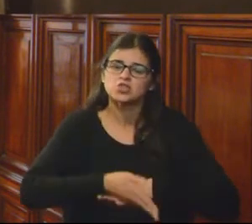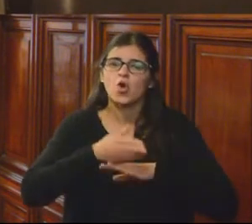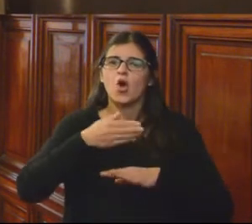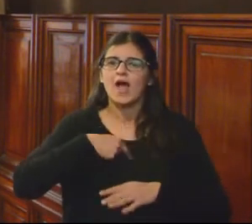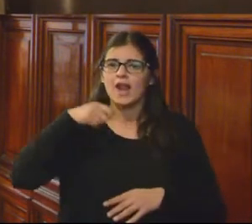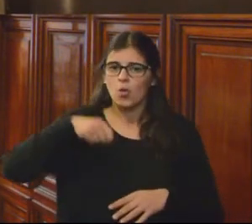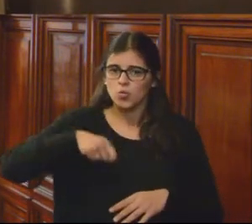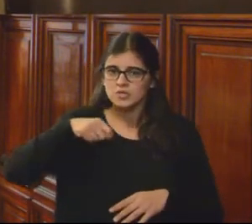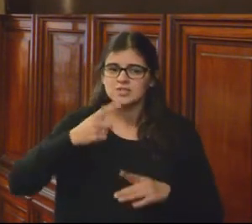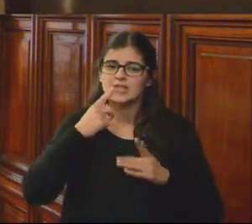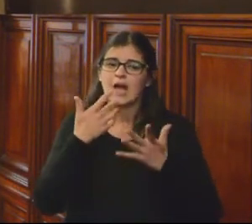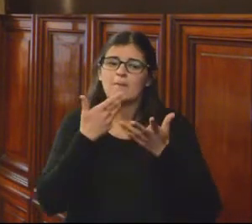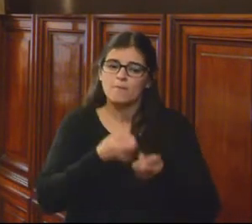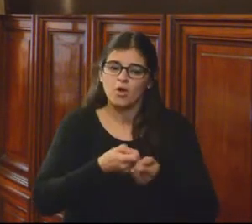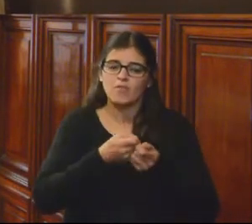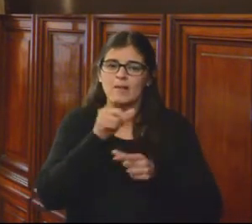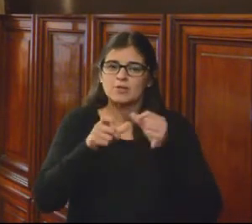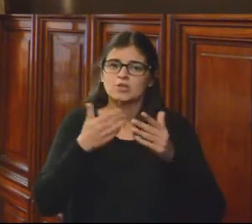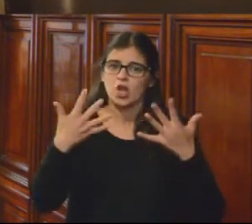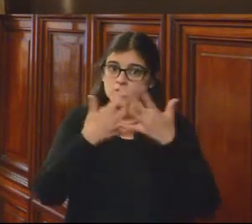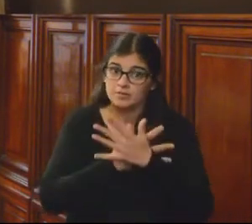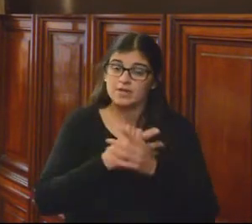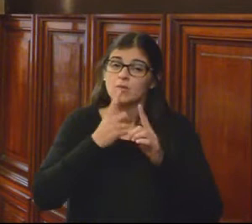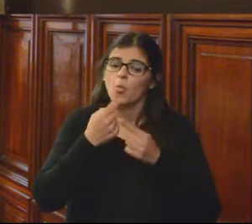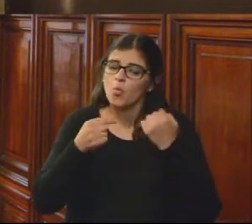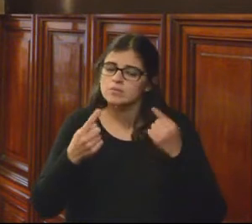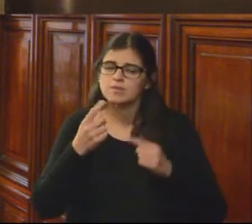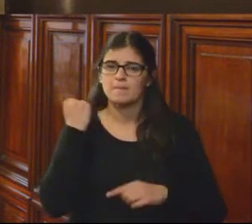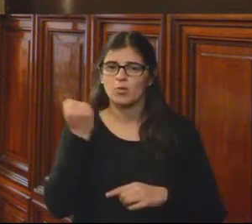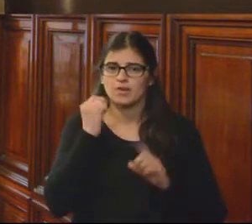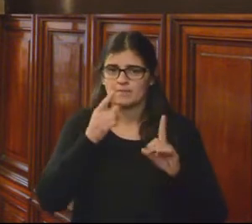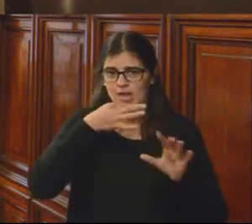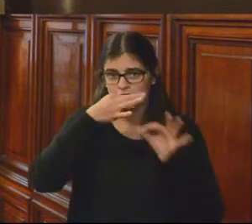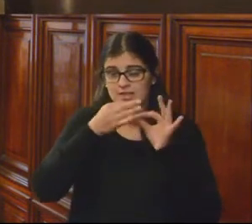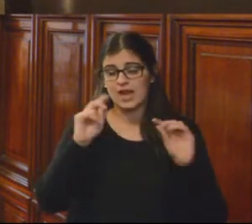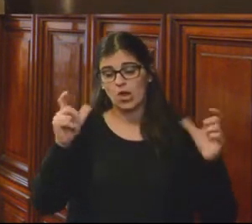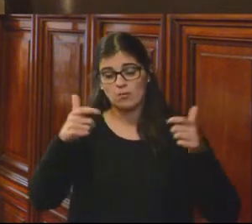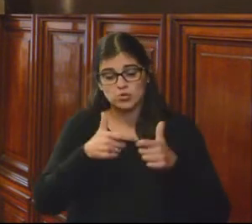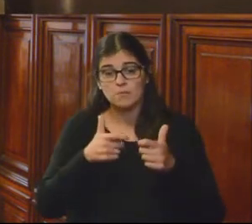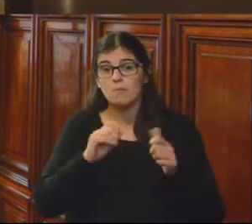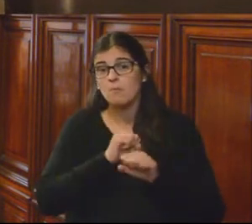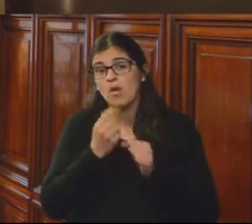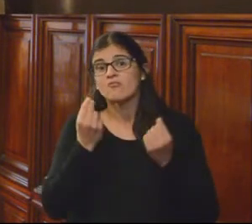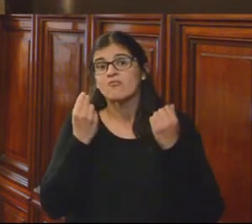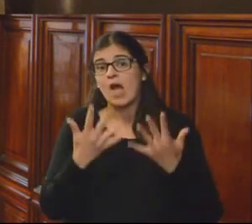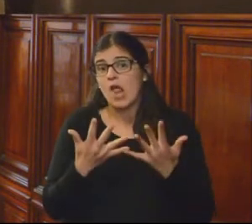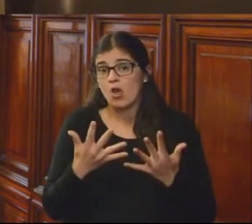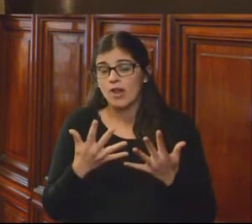justicia a favor de las víctimas. Pero sí quiero destacar un elemento importante que la comisión pueda valorar.